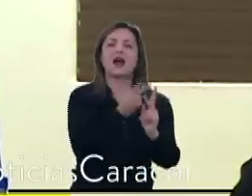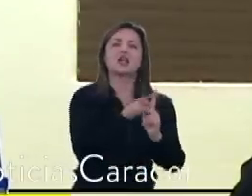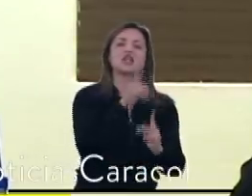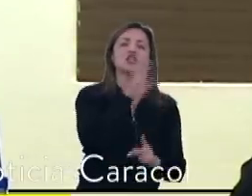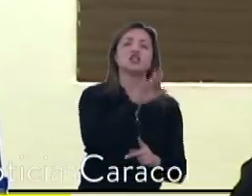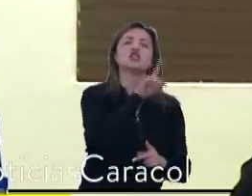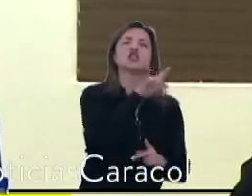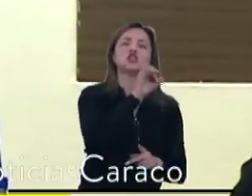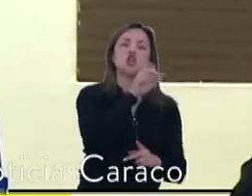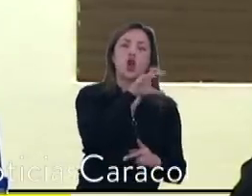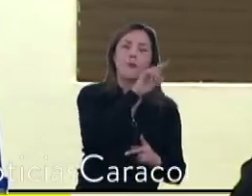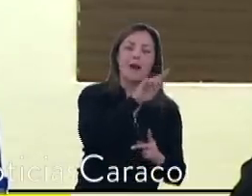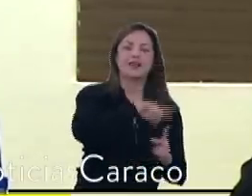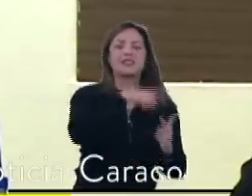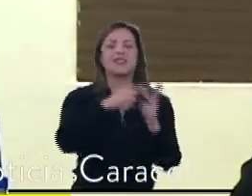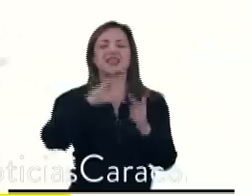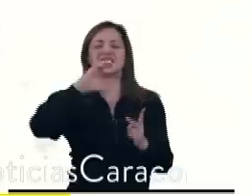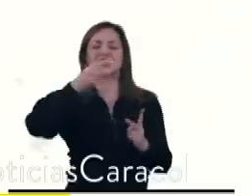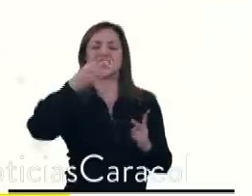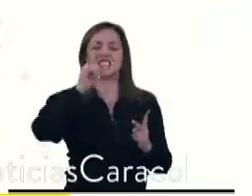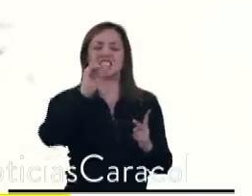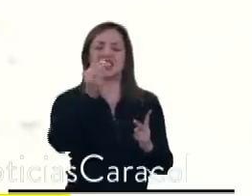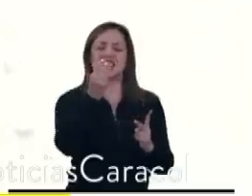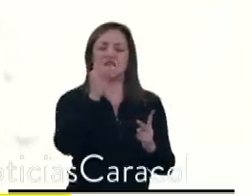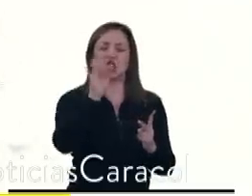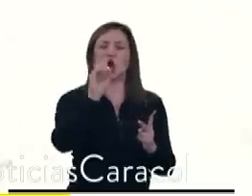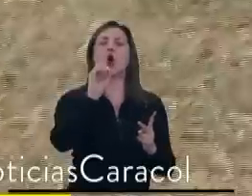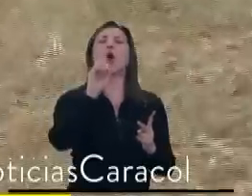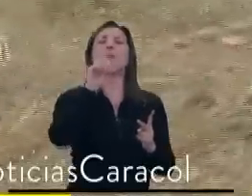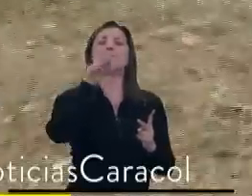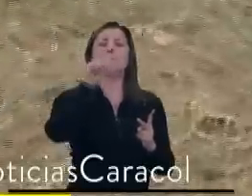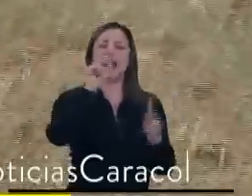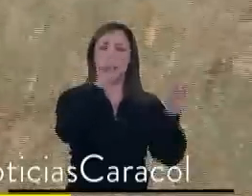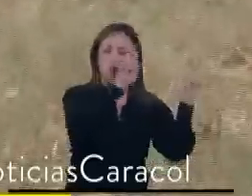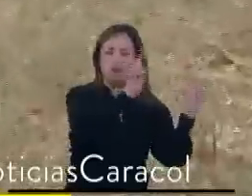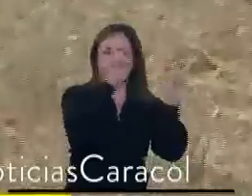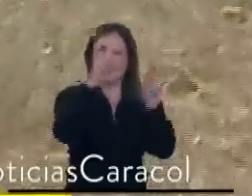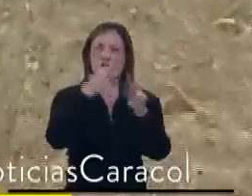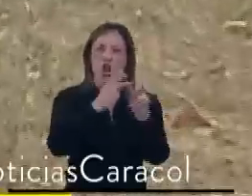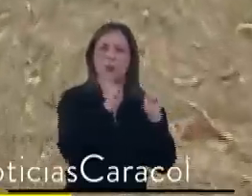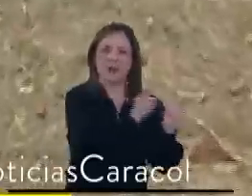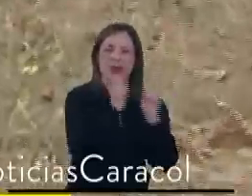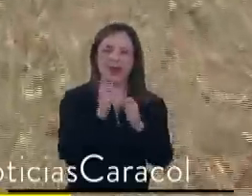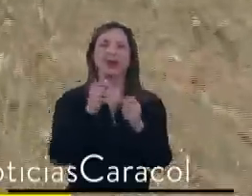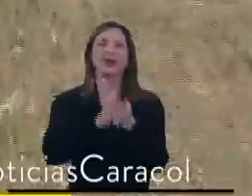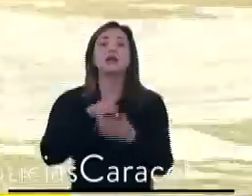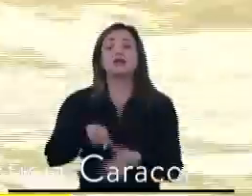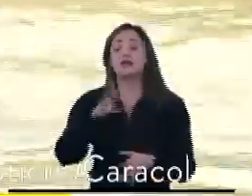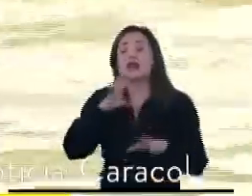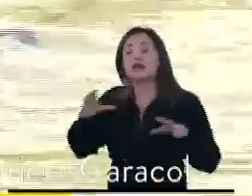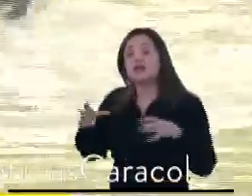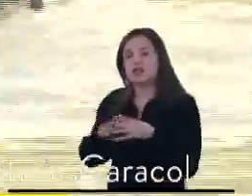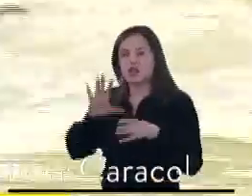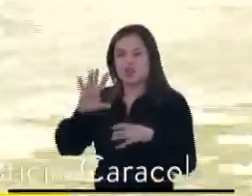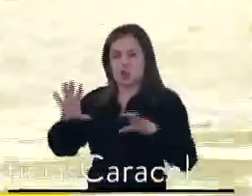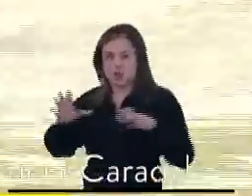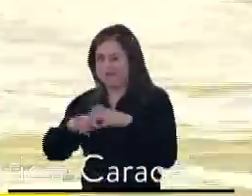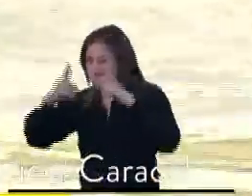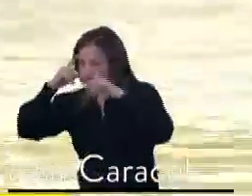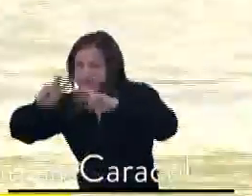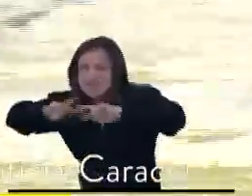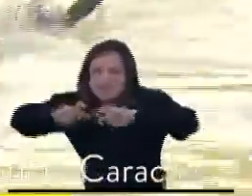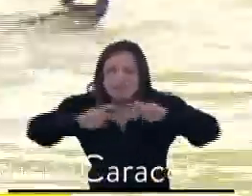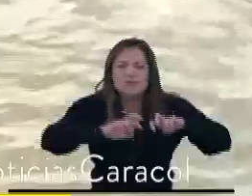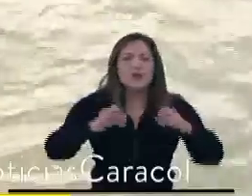Chiopas y a Chiquito Malo. Esta unidad élite tendrá un componente del Comando Conjunto de Operaciones Especiales y el Comando contra